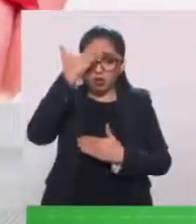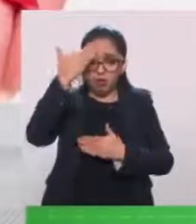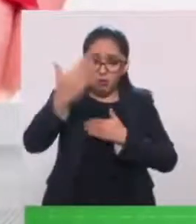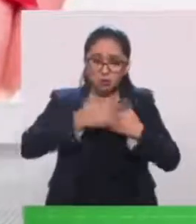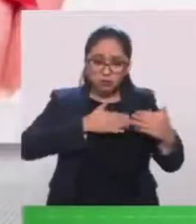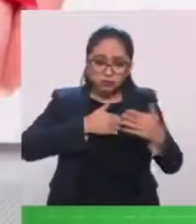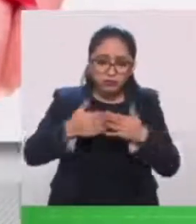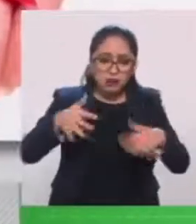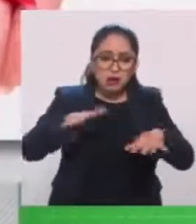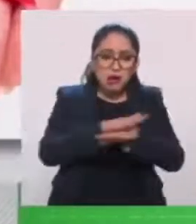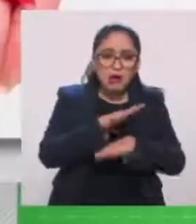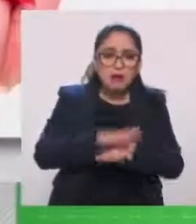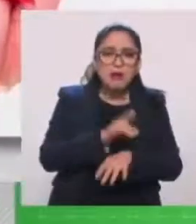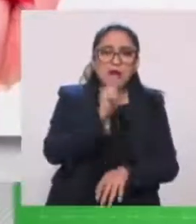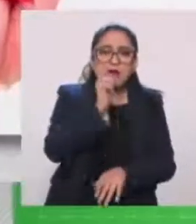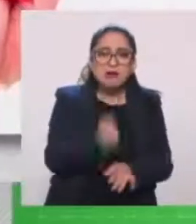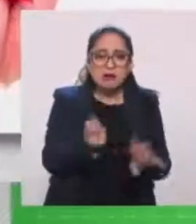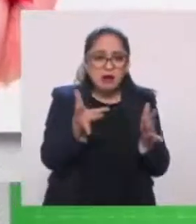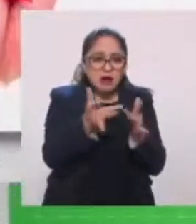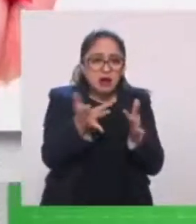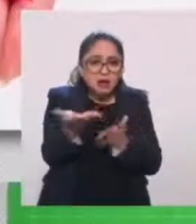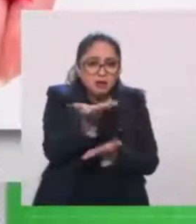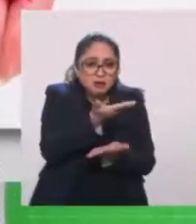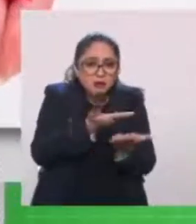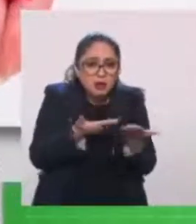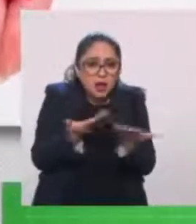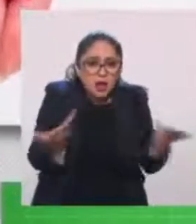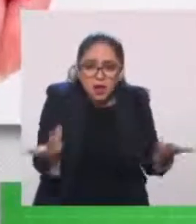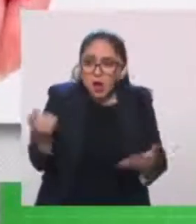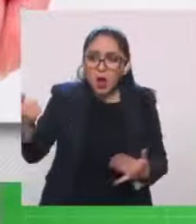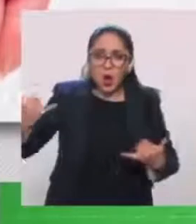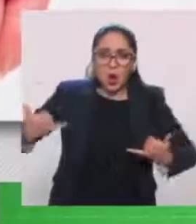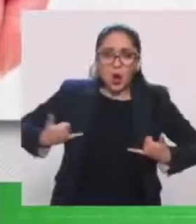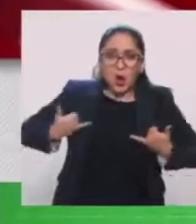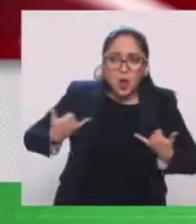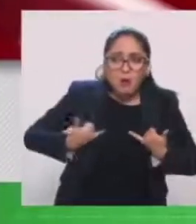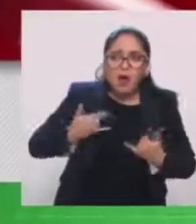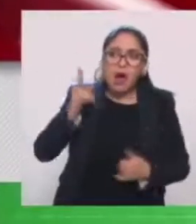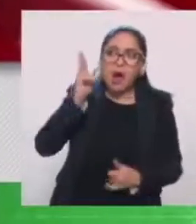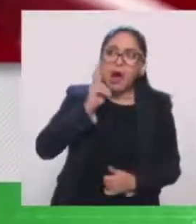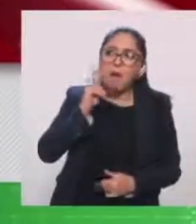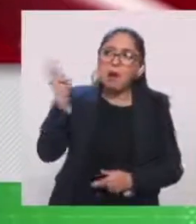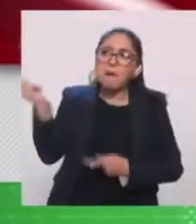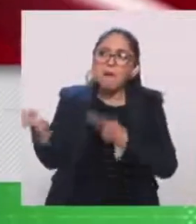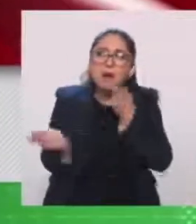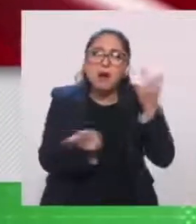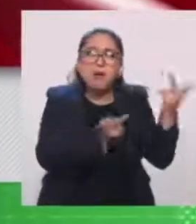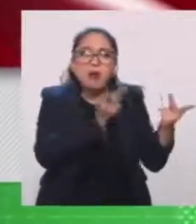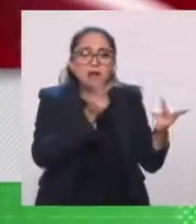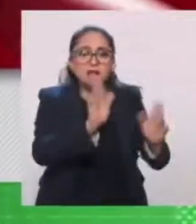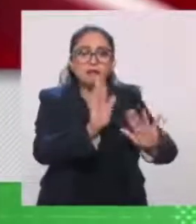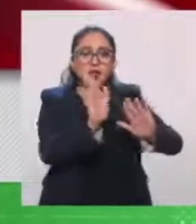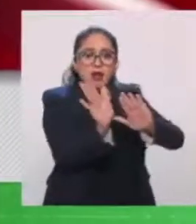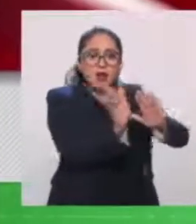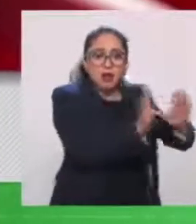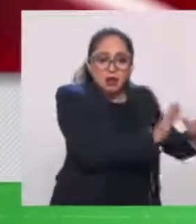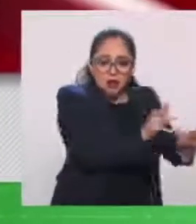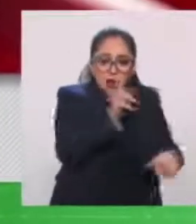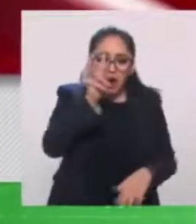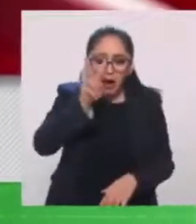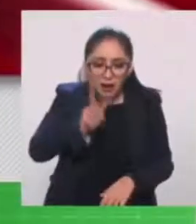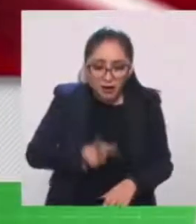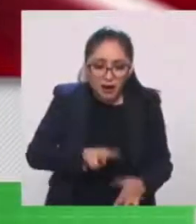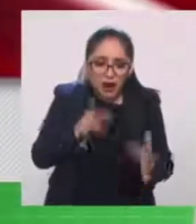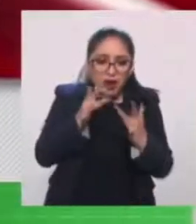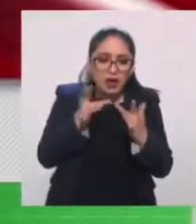también los adultos, en lugar de pedir asesoría, se van directo a las redes sociales o a internet y leen lo primero que